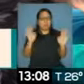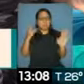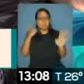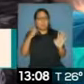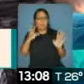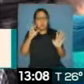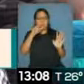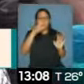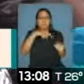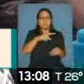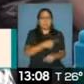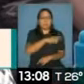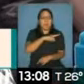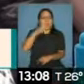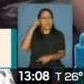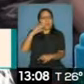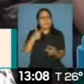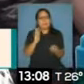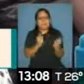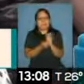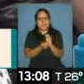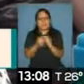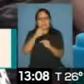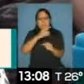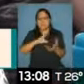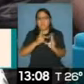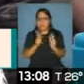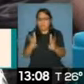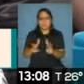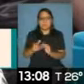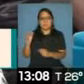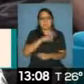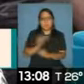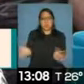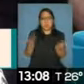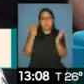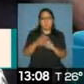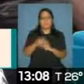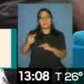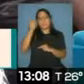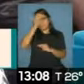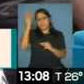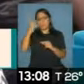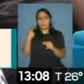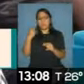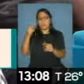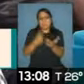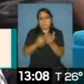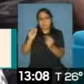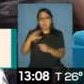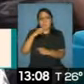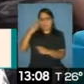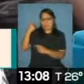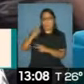el Ejecutivo revise y corrija esta imposición salarial que ha publicado de manera unilateral el día